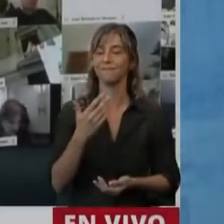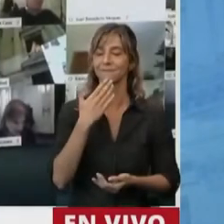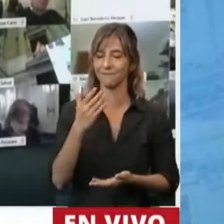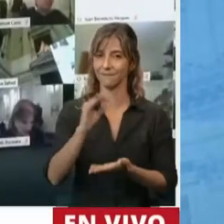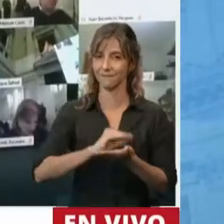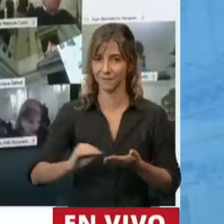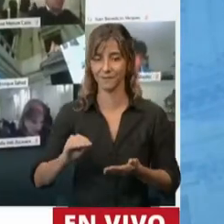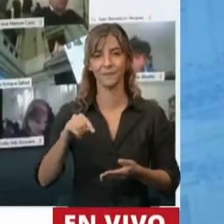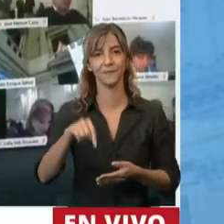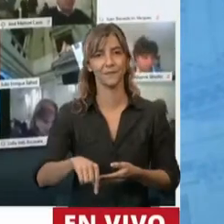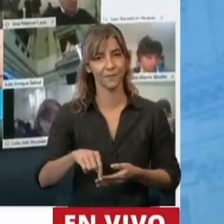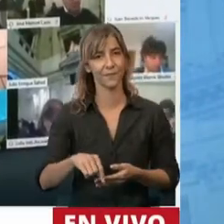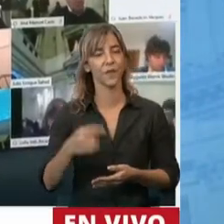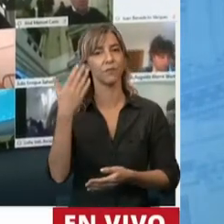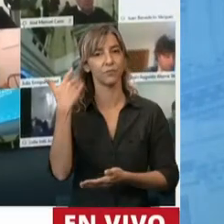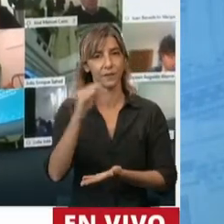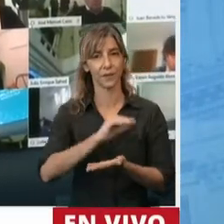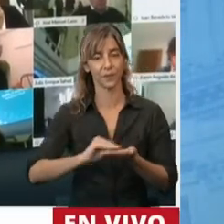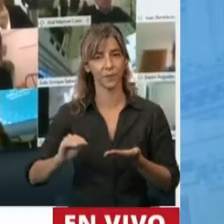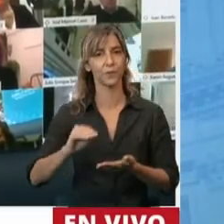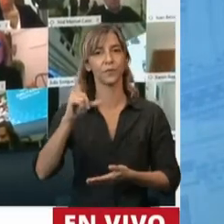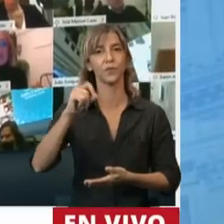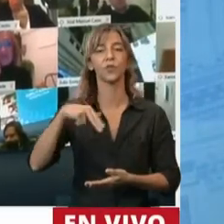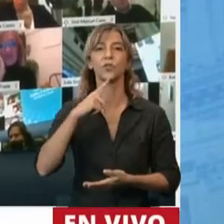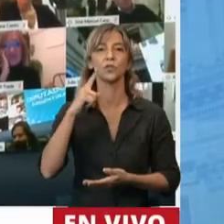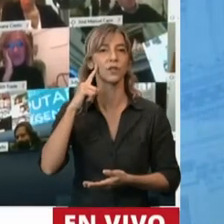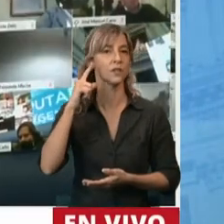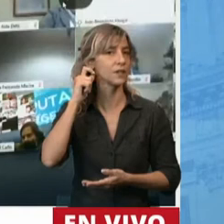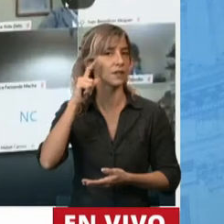Tiene la palabra el diputado Luis Contigiani.